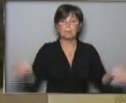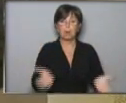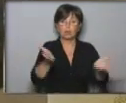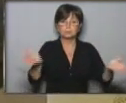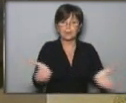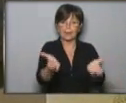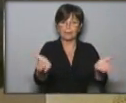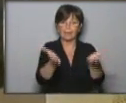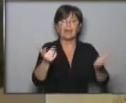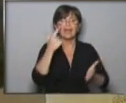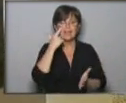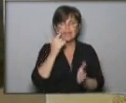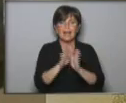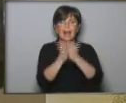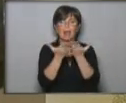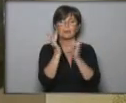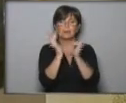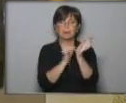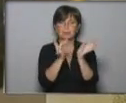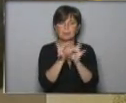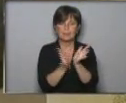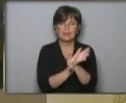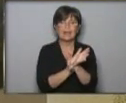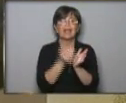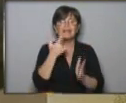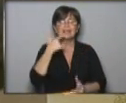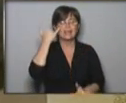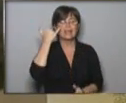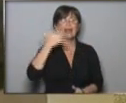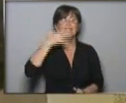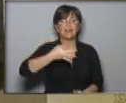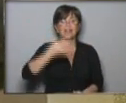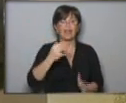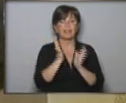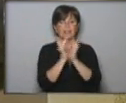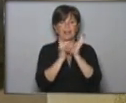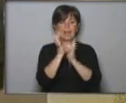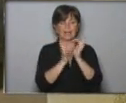cada vez mejor el Evangelio de Jesucristo y la realidad de la Iglesia.